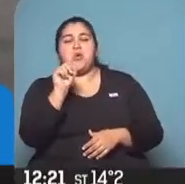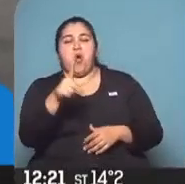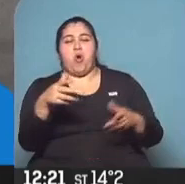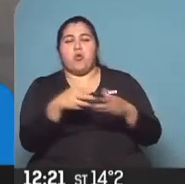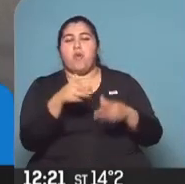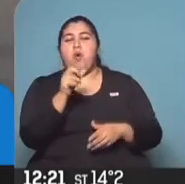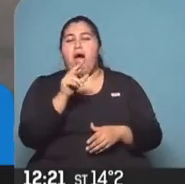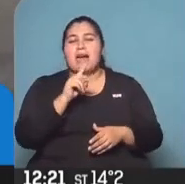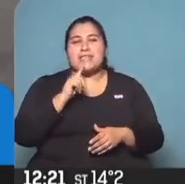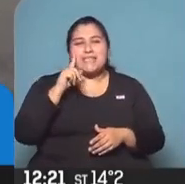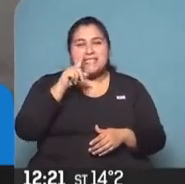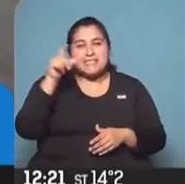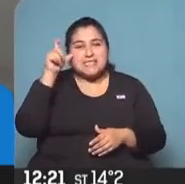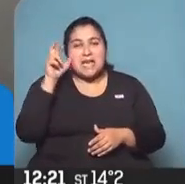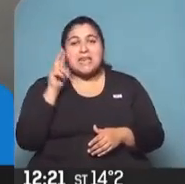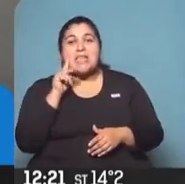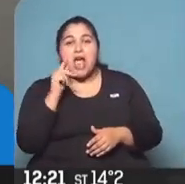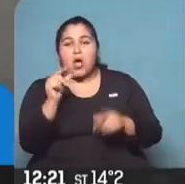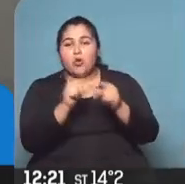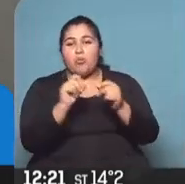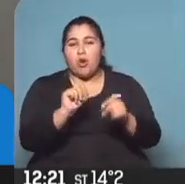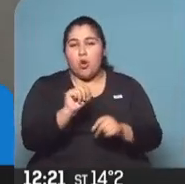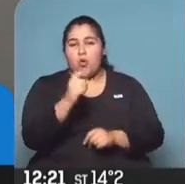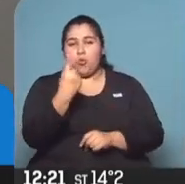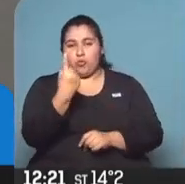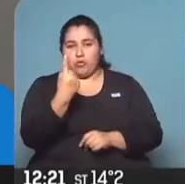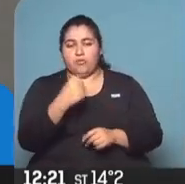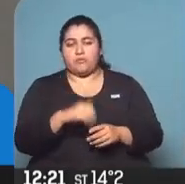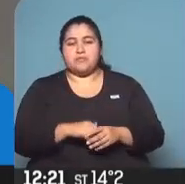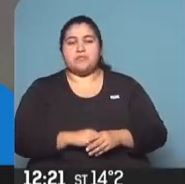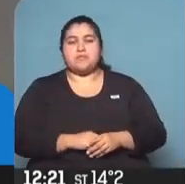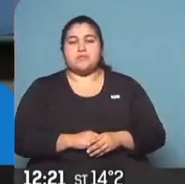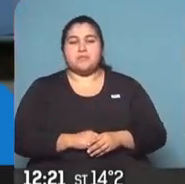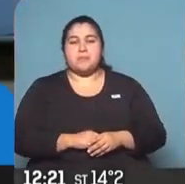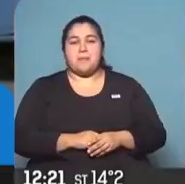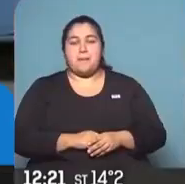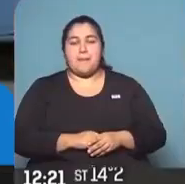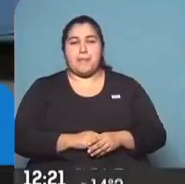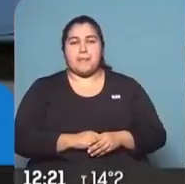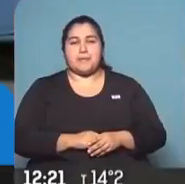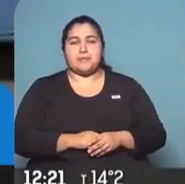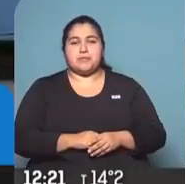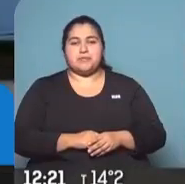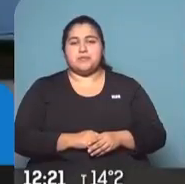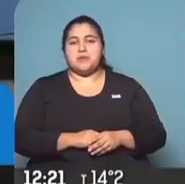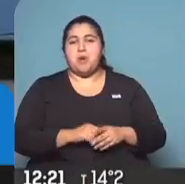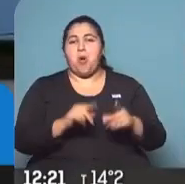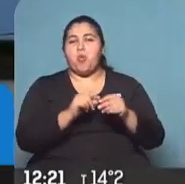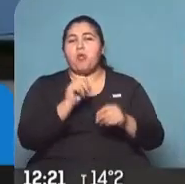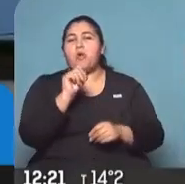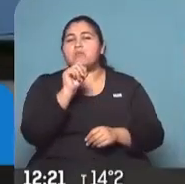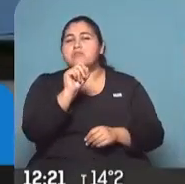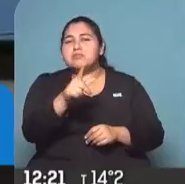no brigadier general tomás de iriarte es la decana